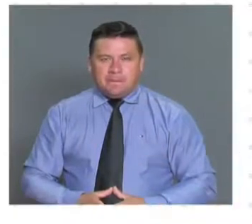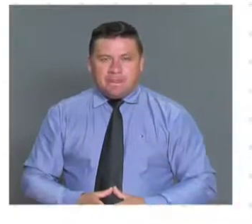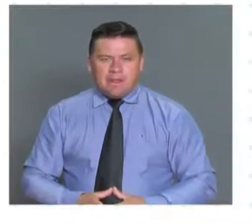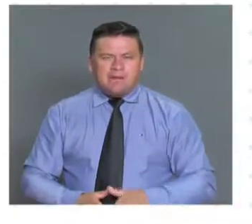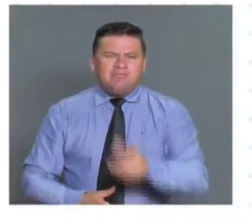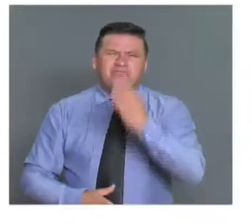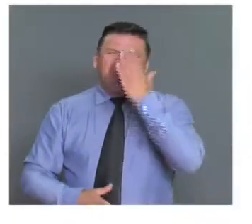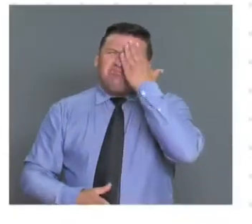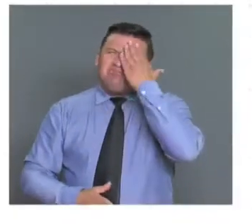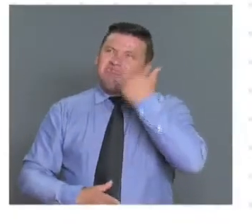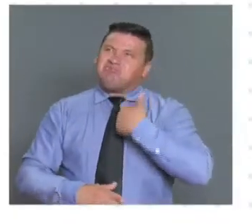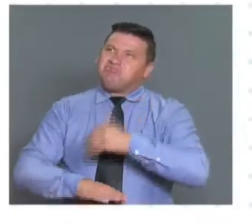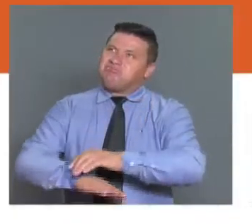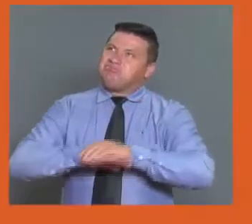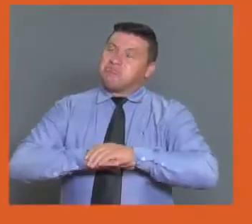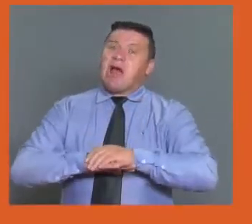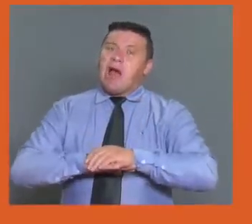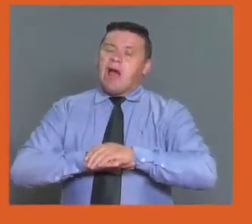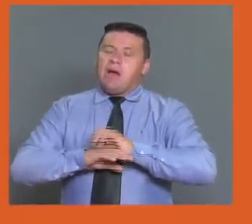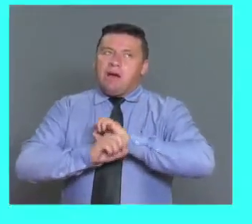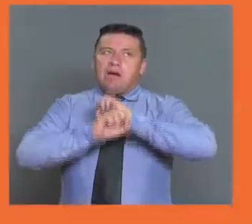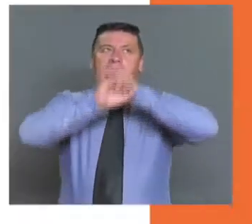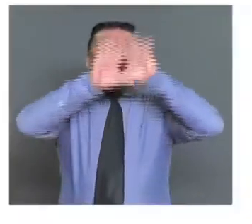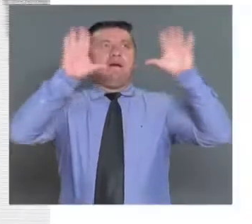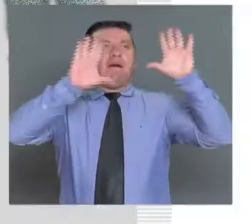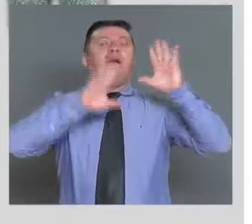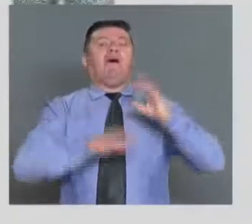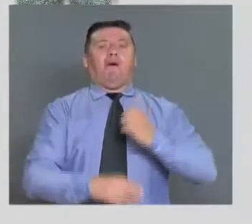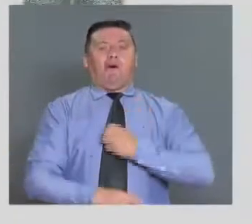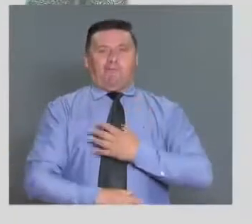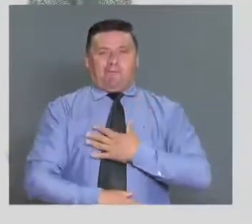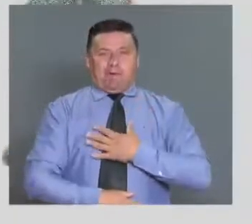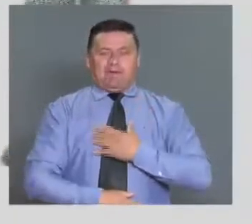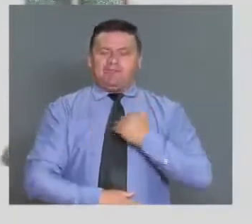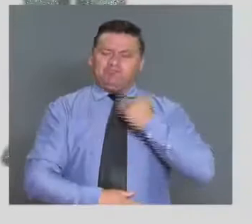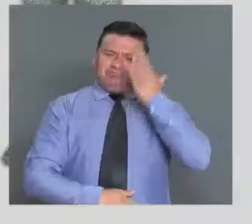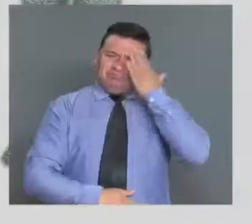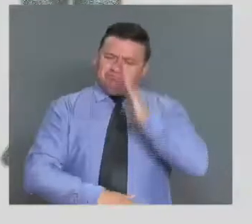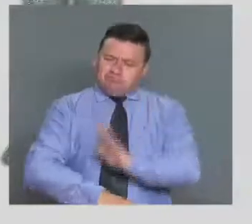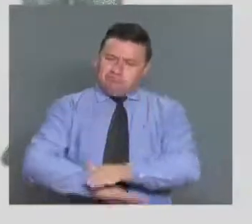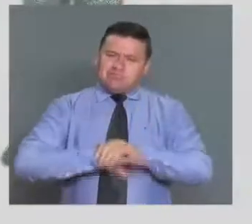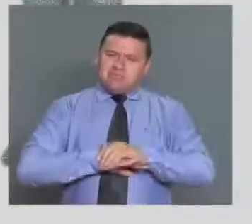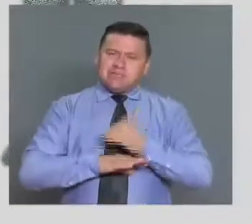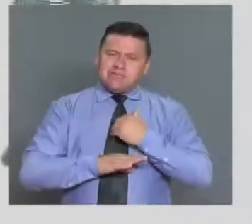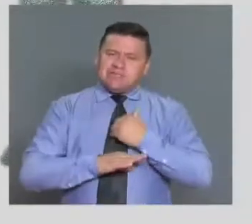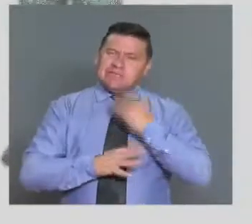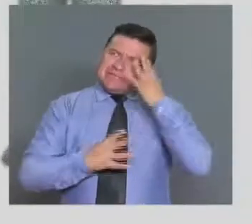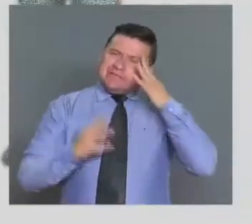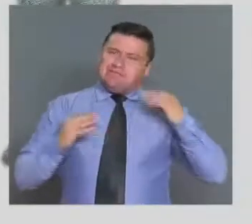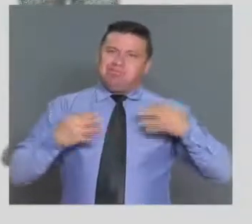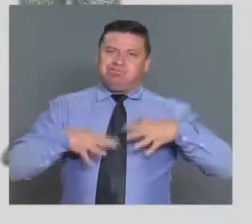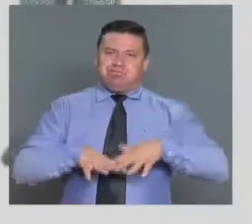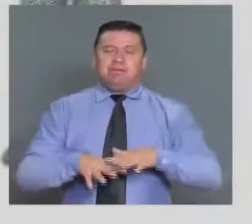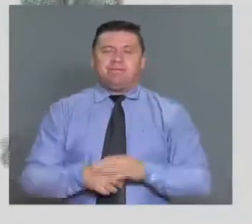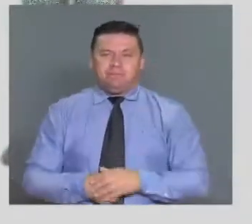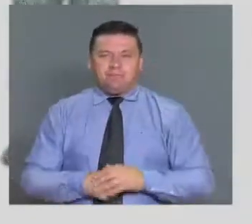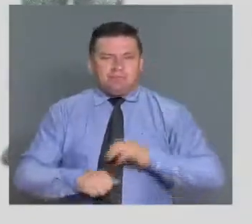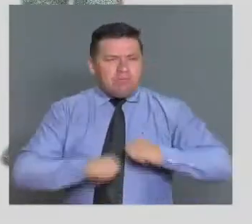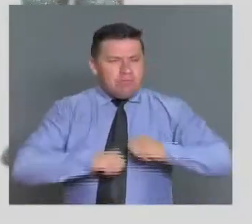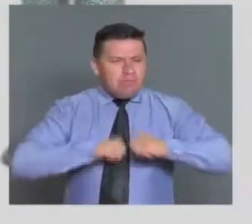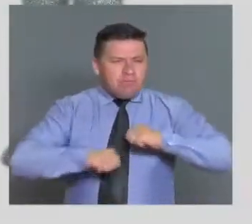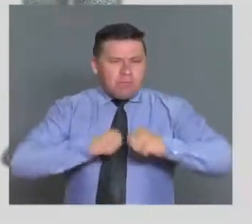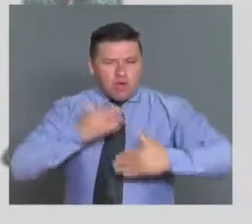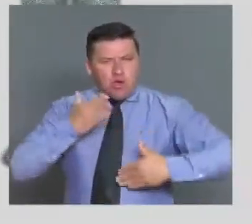Cuando sabes inglés, eres más visible a las oportunidades. Saber inglés hace la diferencia. Actívate